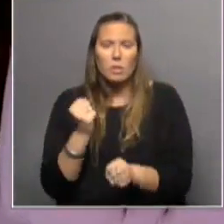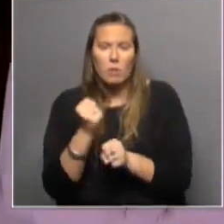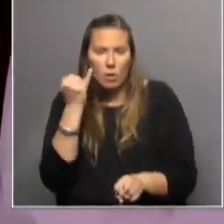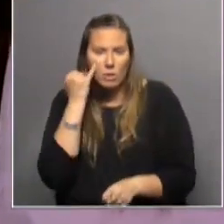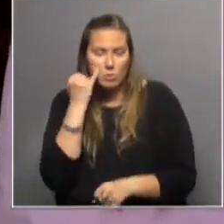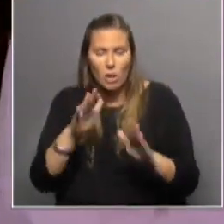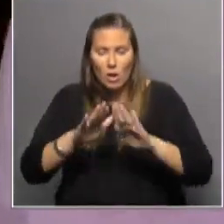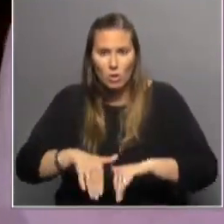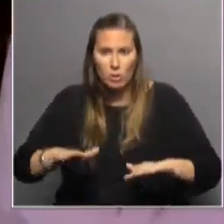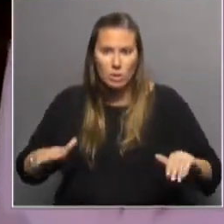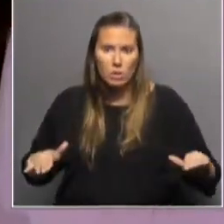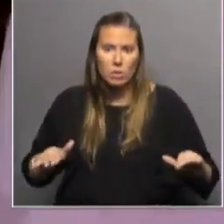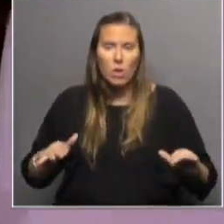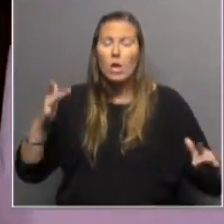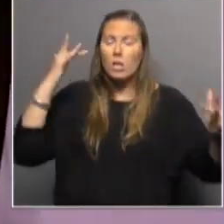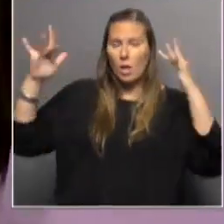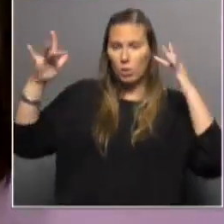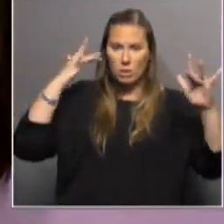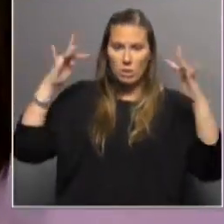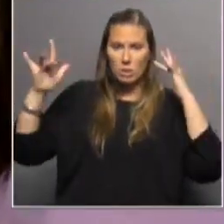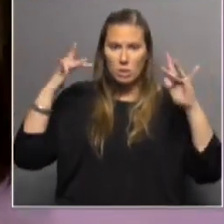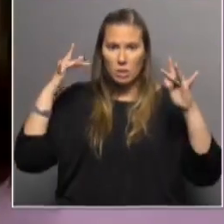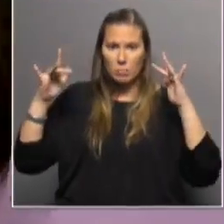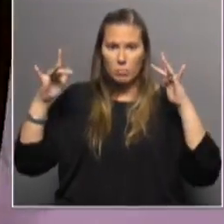la niñez y la adolescencia.